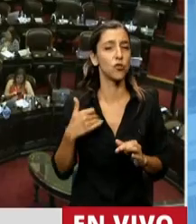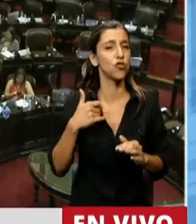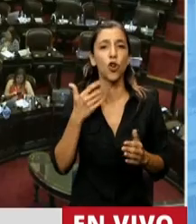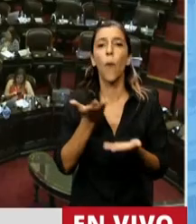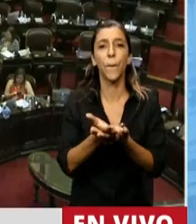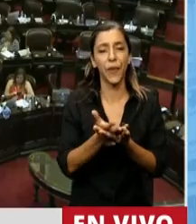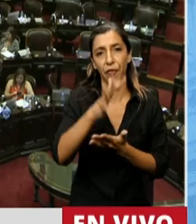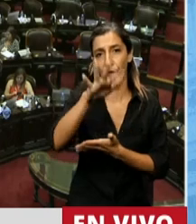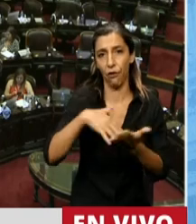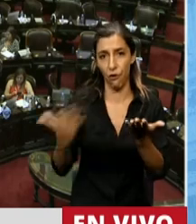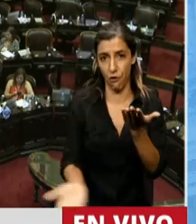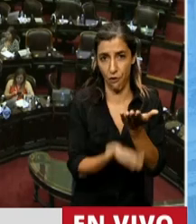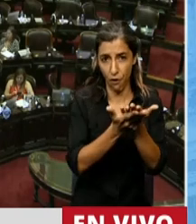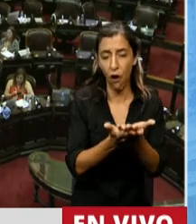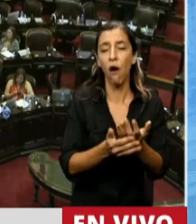insertar.